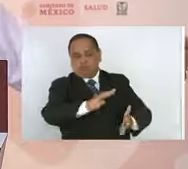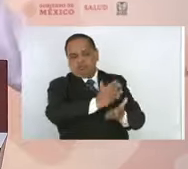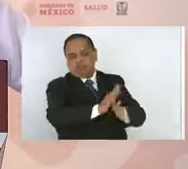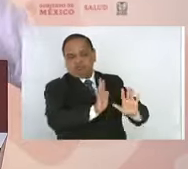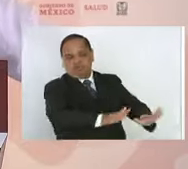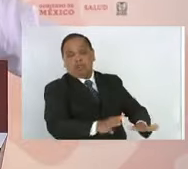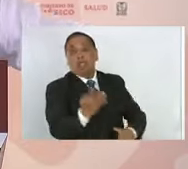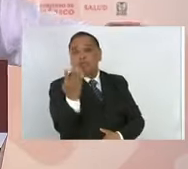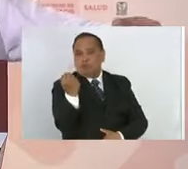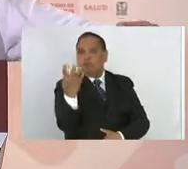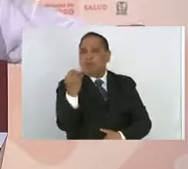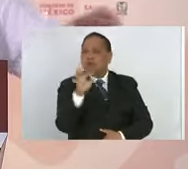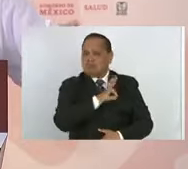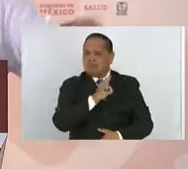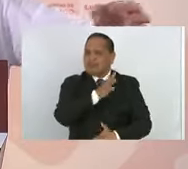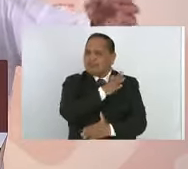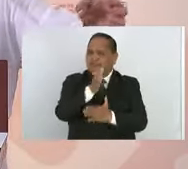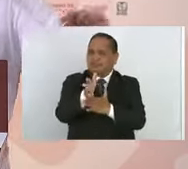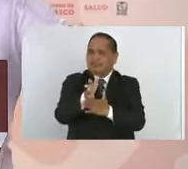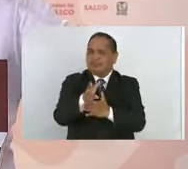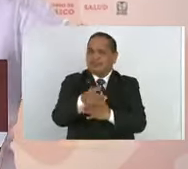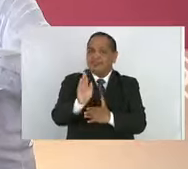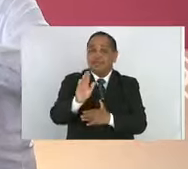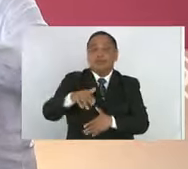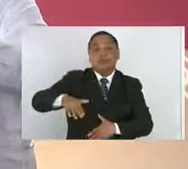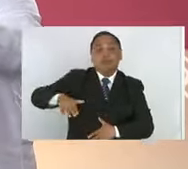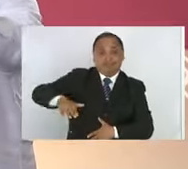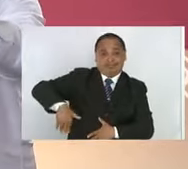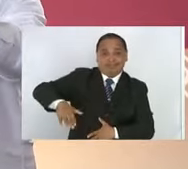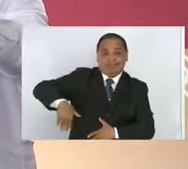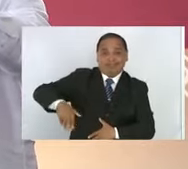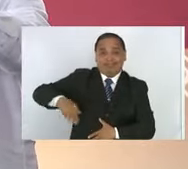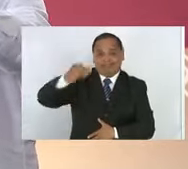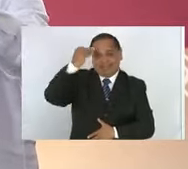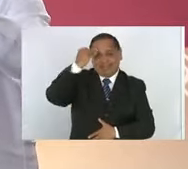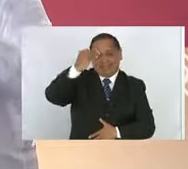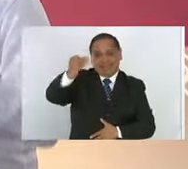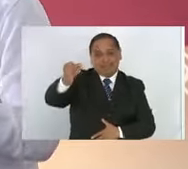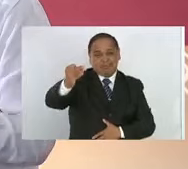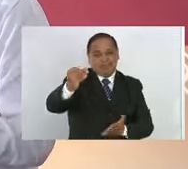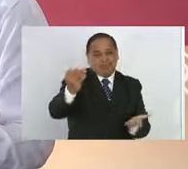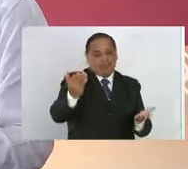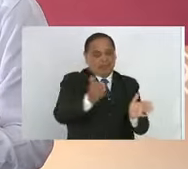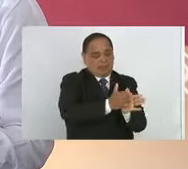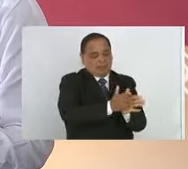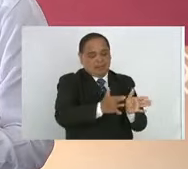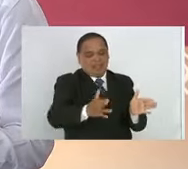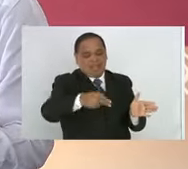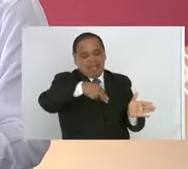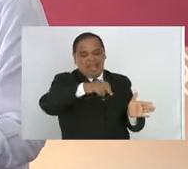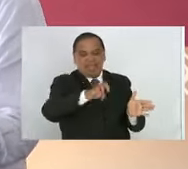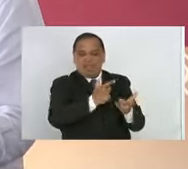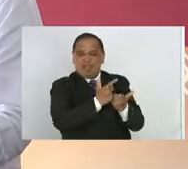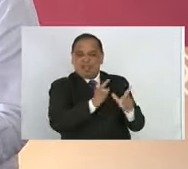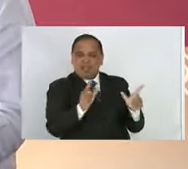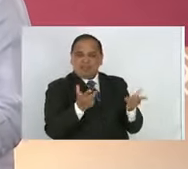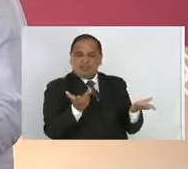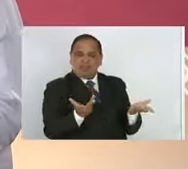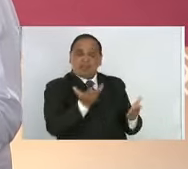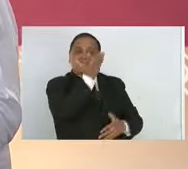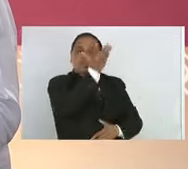En los últimos tiempos del neoliberalismo, de cada